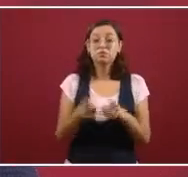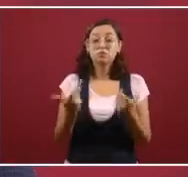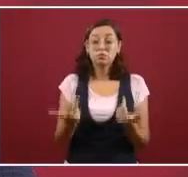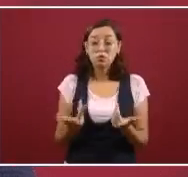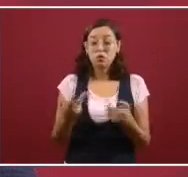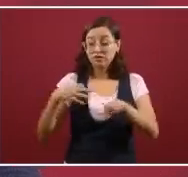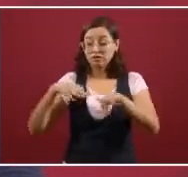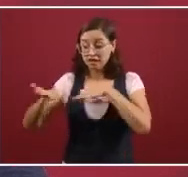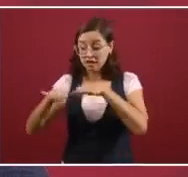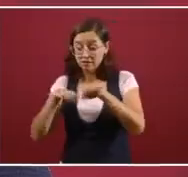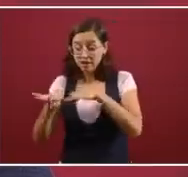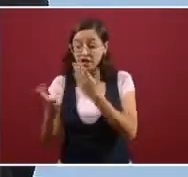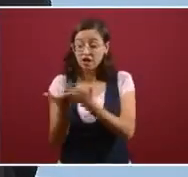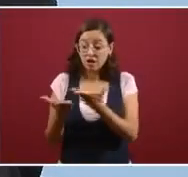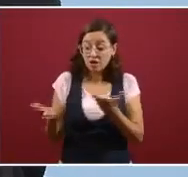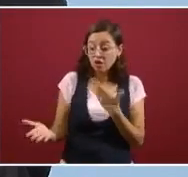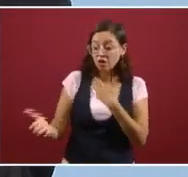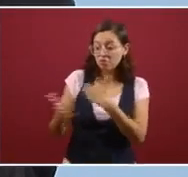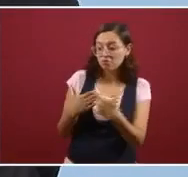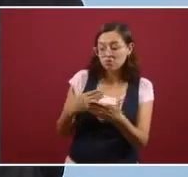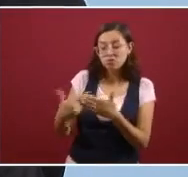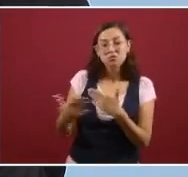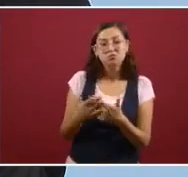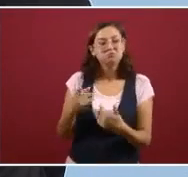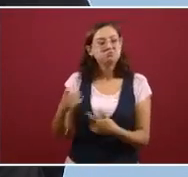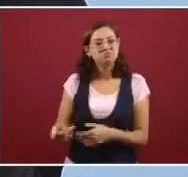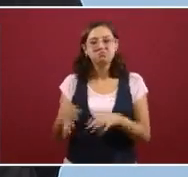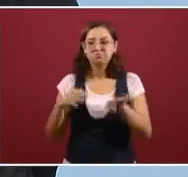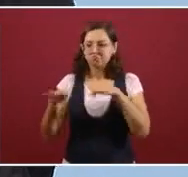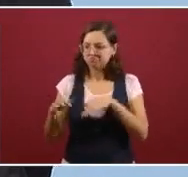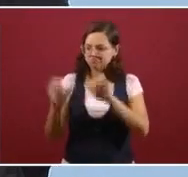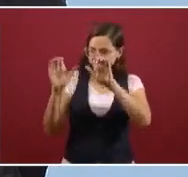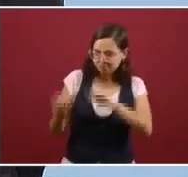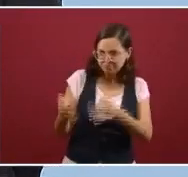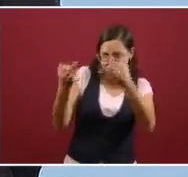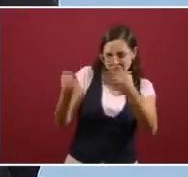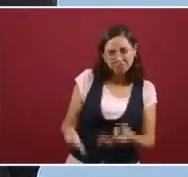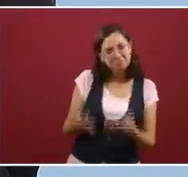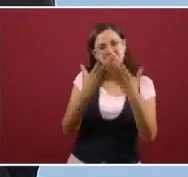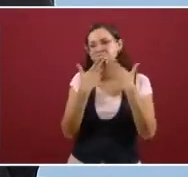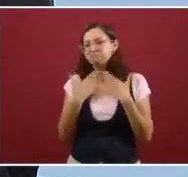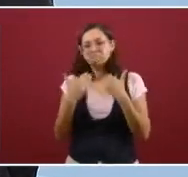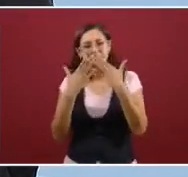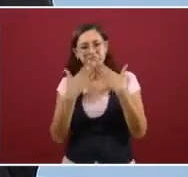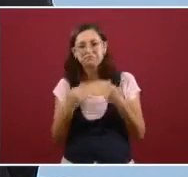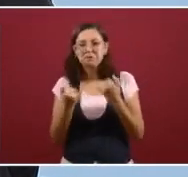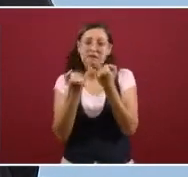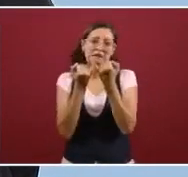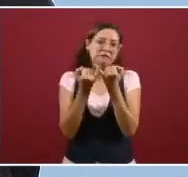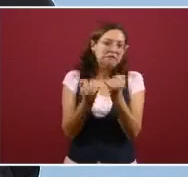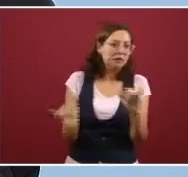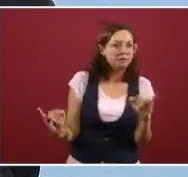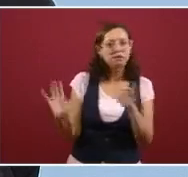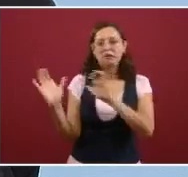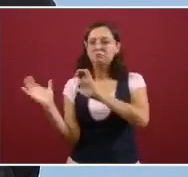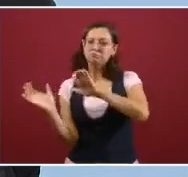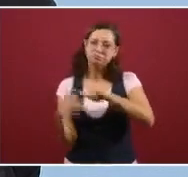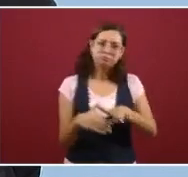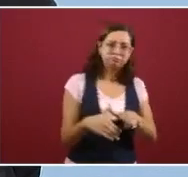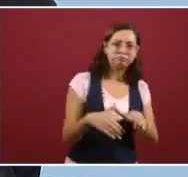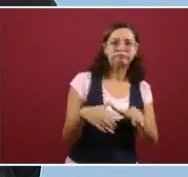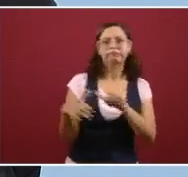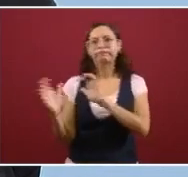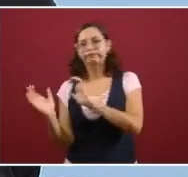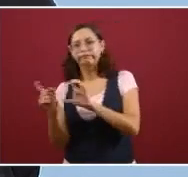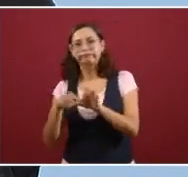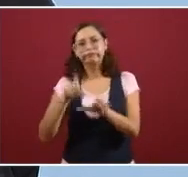sistema laboral, en el que el nivel de informalidad es alto, hay muchos trabajadores independientes que entran y salen de la formalidad, y nuestro